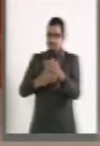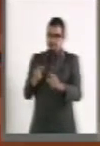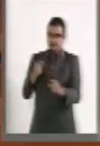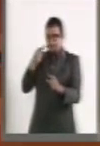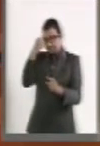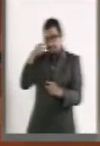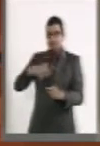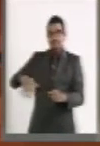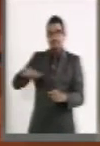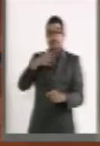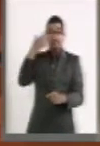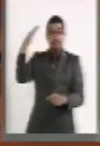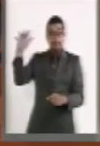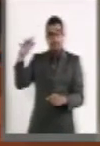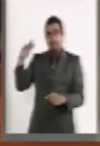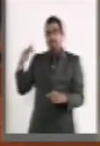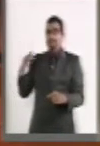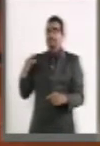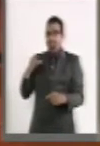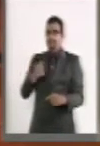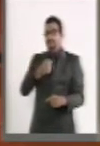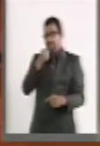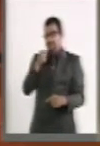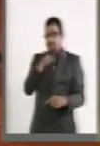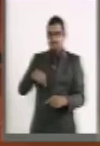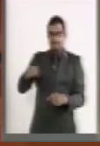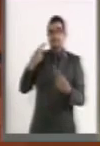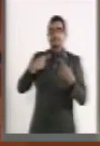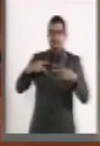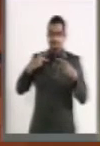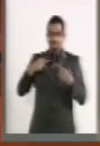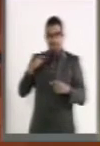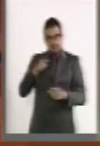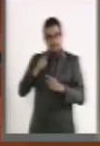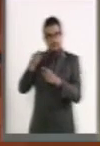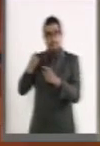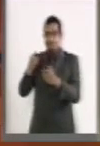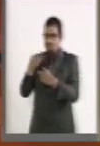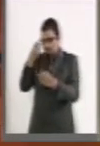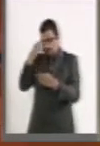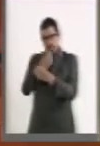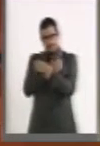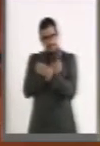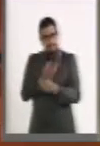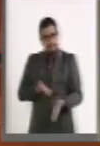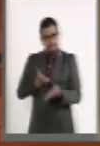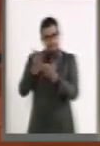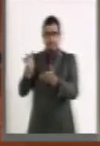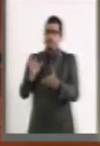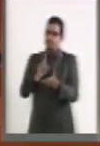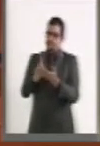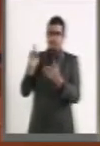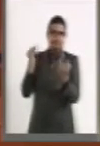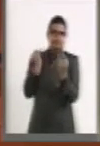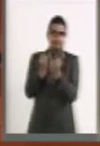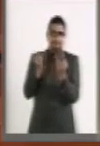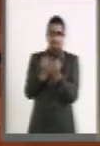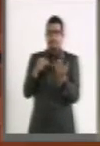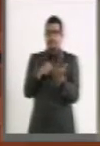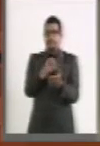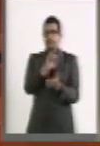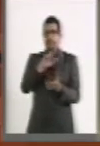mayores. Este sector de la población también debe ejercer su pleno derecho a la educación, tal y como lo afirma la